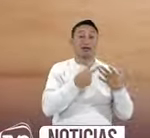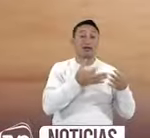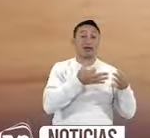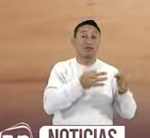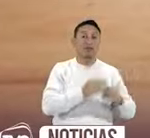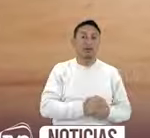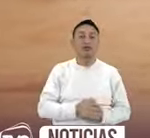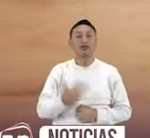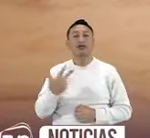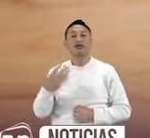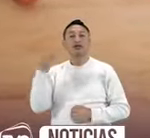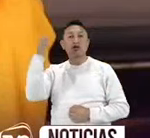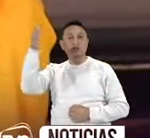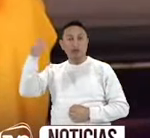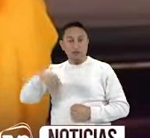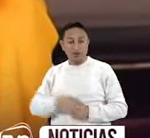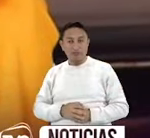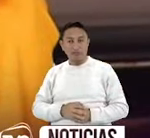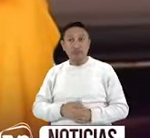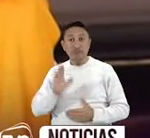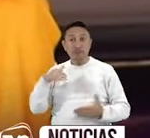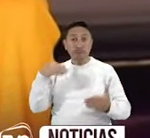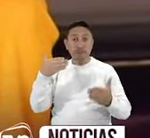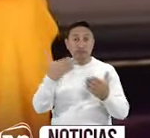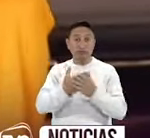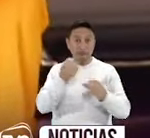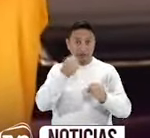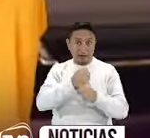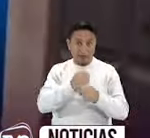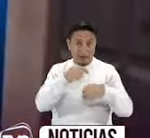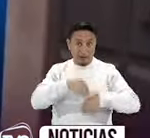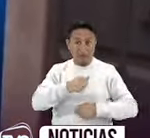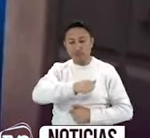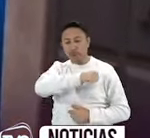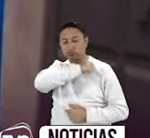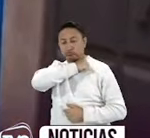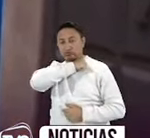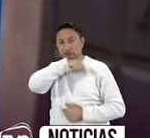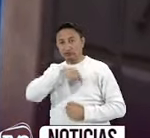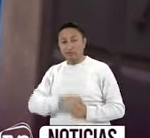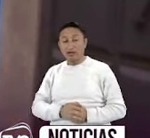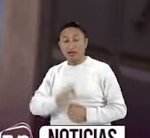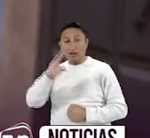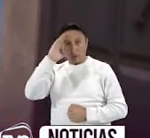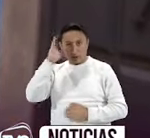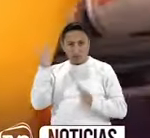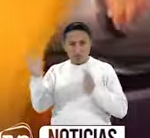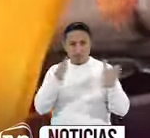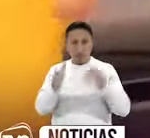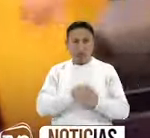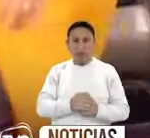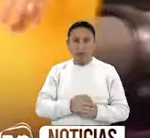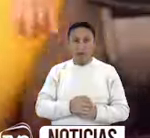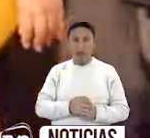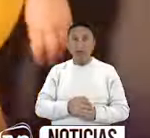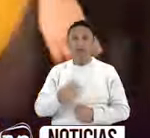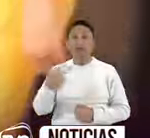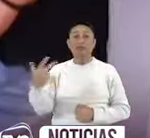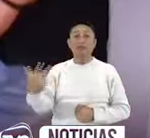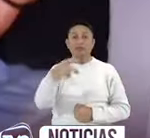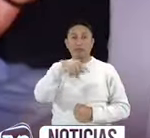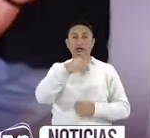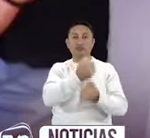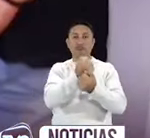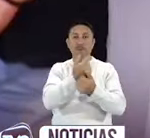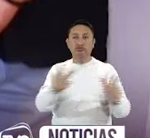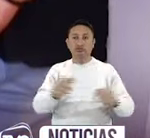fueron secuestrados cuando llegaban a su colegio en El Fortín. Tras el despliegue policial, se logró dar con el paradero de las víctimas y se detuvo a